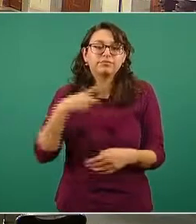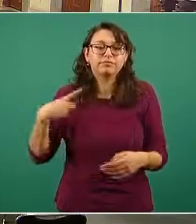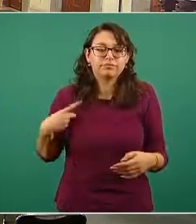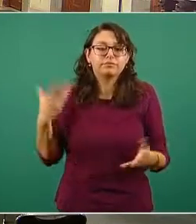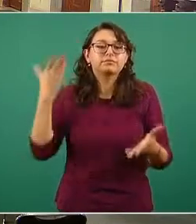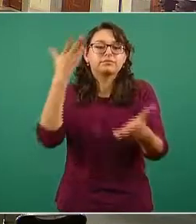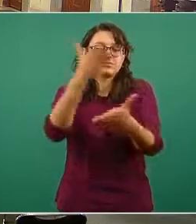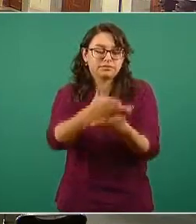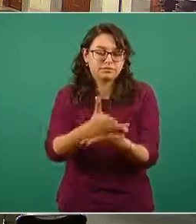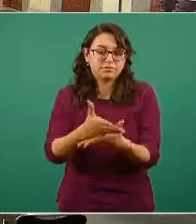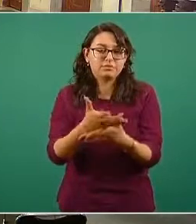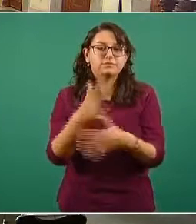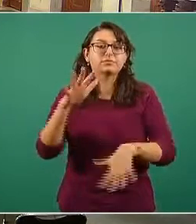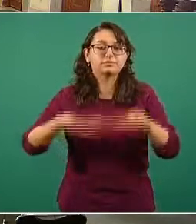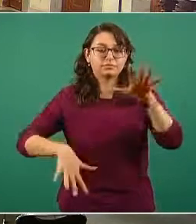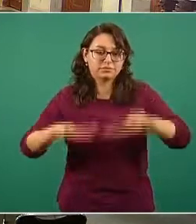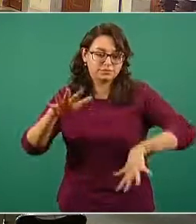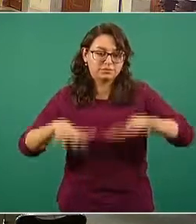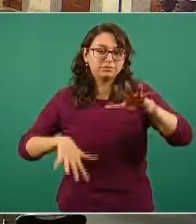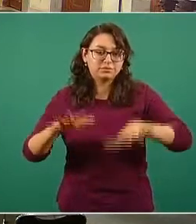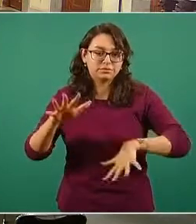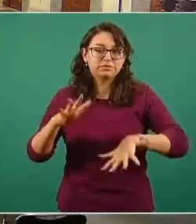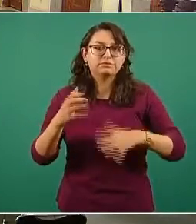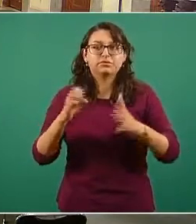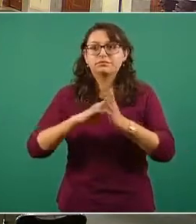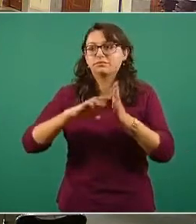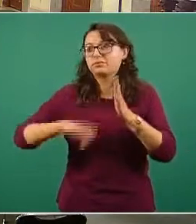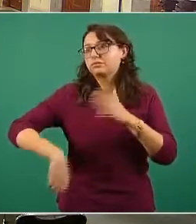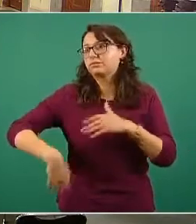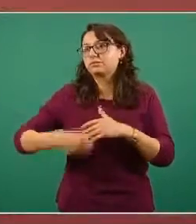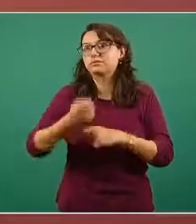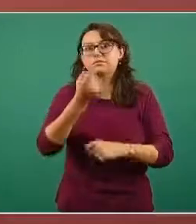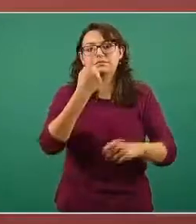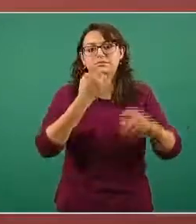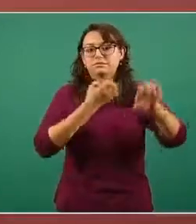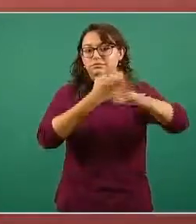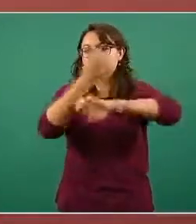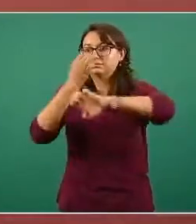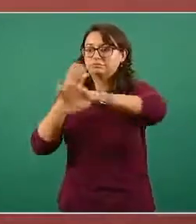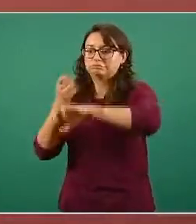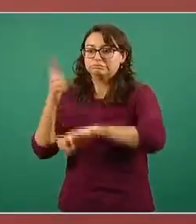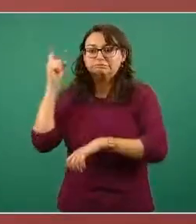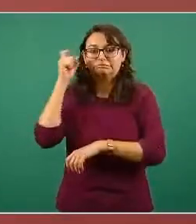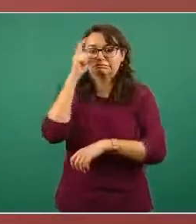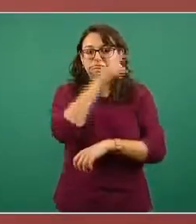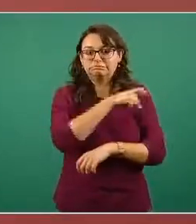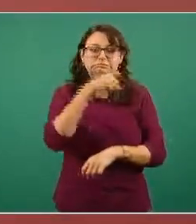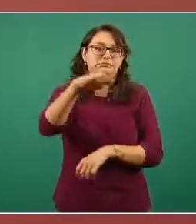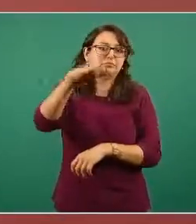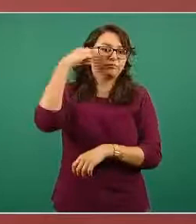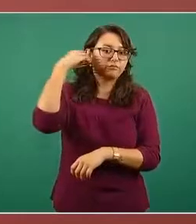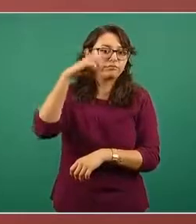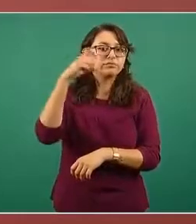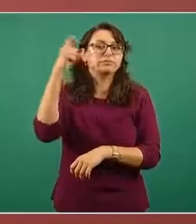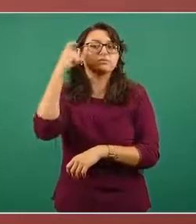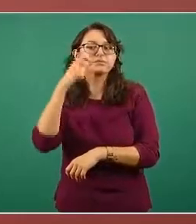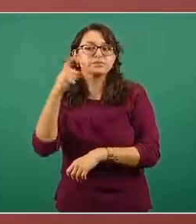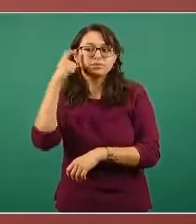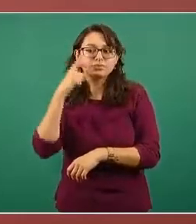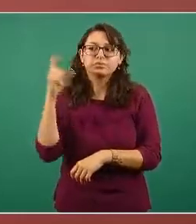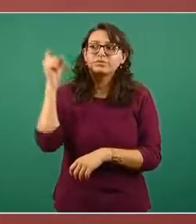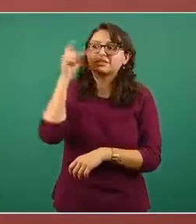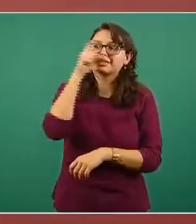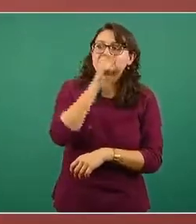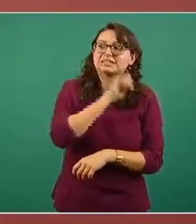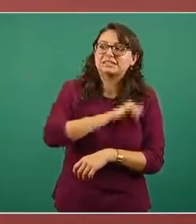en algunos casos, por ejemplo, en los estados que tienen orografías complejas como Oaxaca, como Guerrero, puede